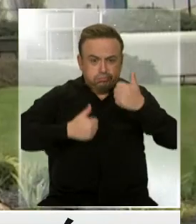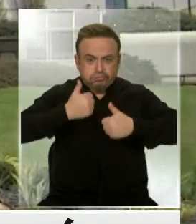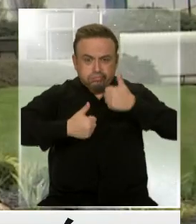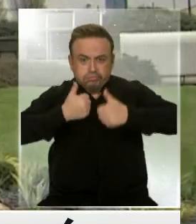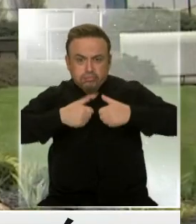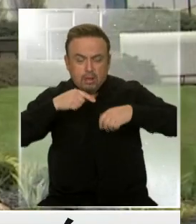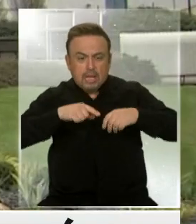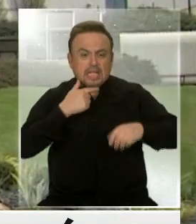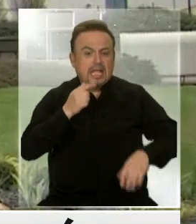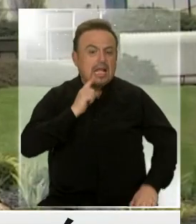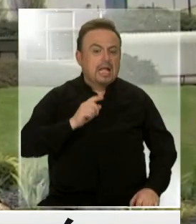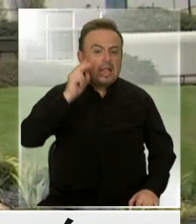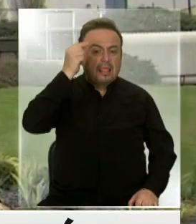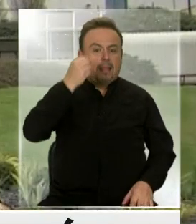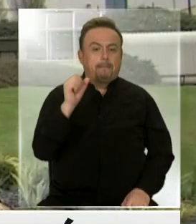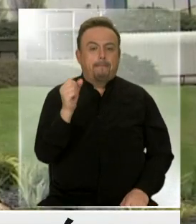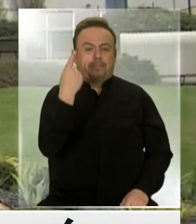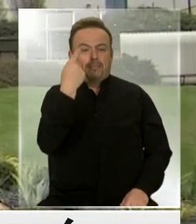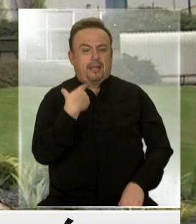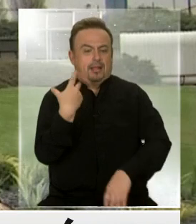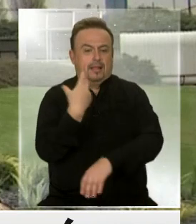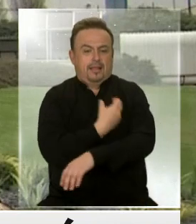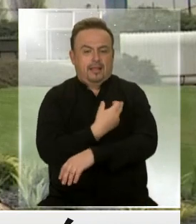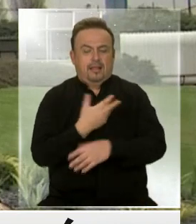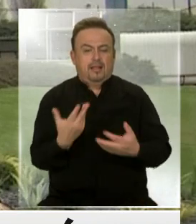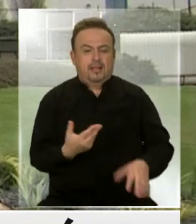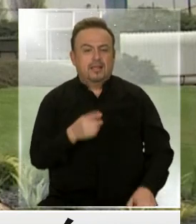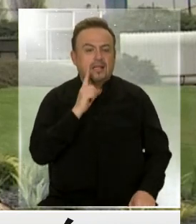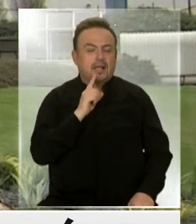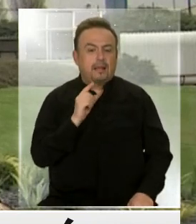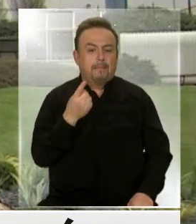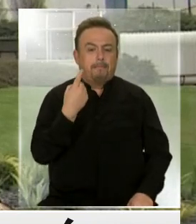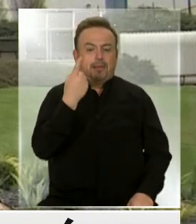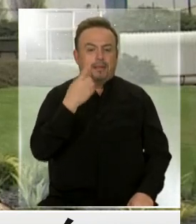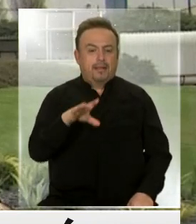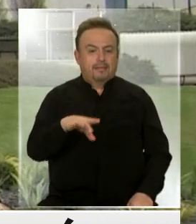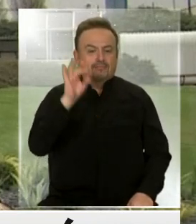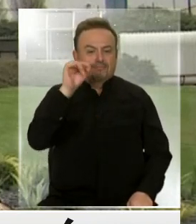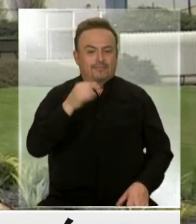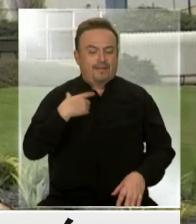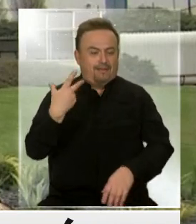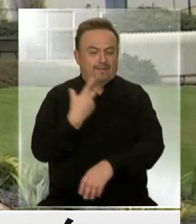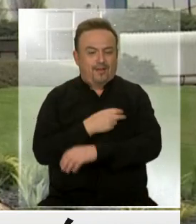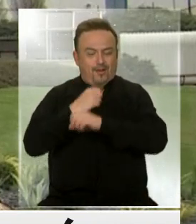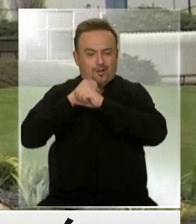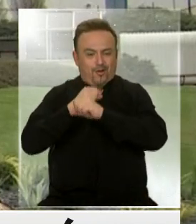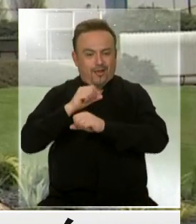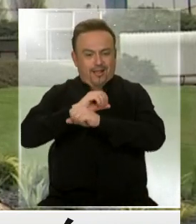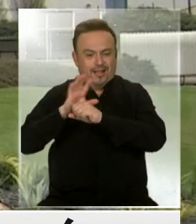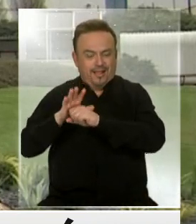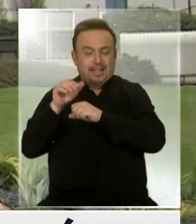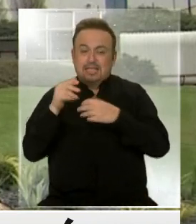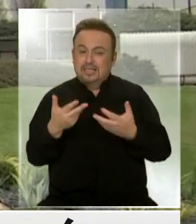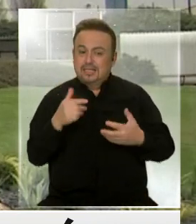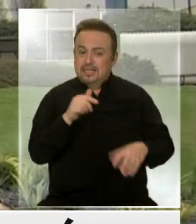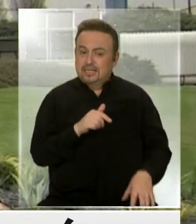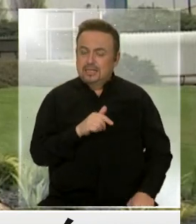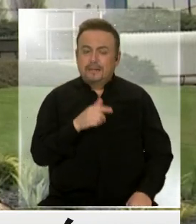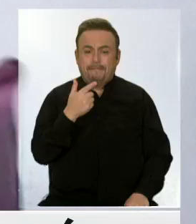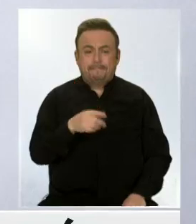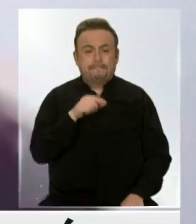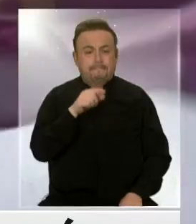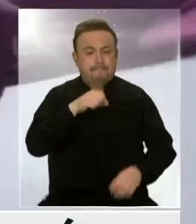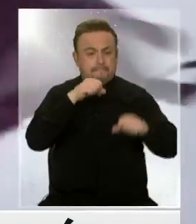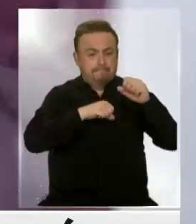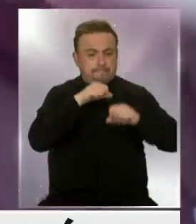otras oportunidades, una especie de guerra fría sí. sanitaria de quien uh-huh. encuentra primero esta vacuna. Y por lo mismo,